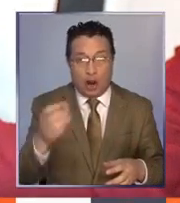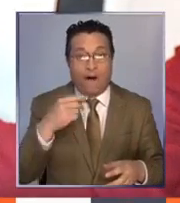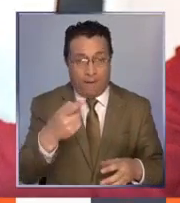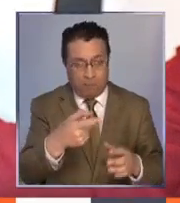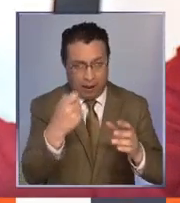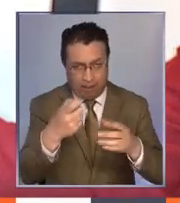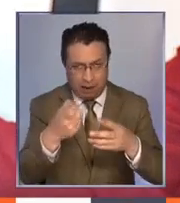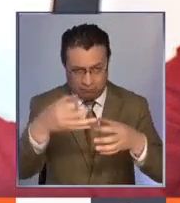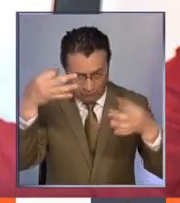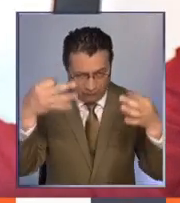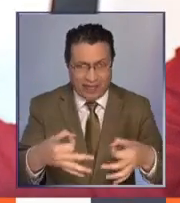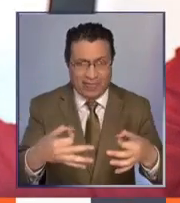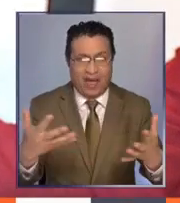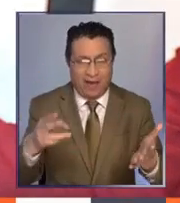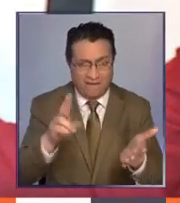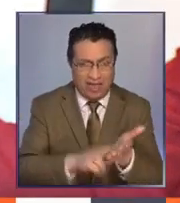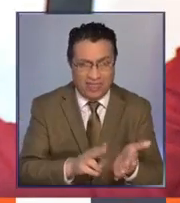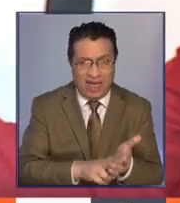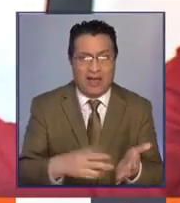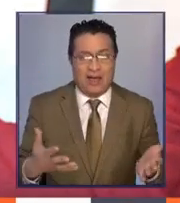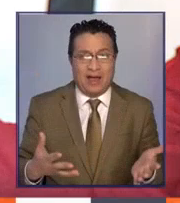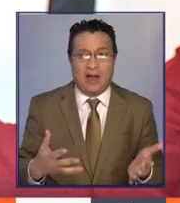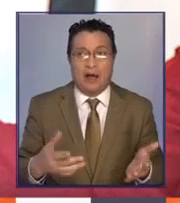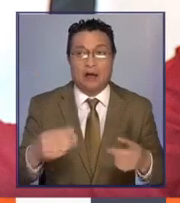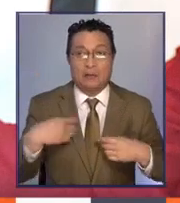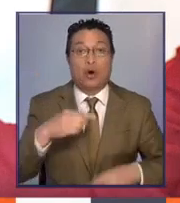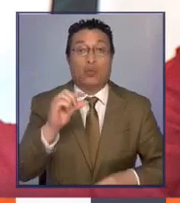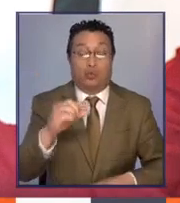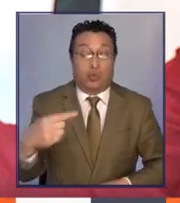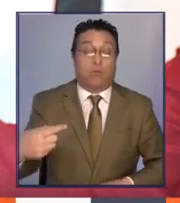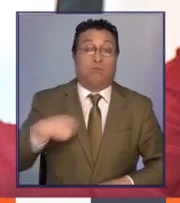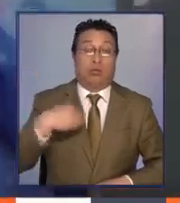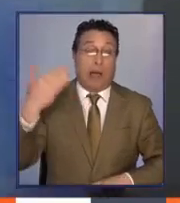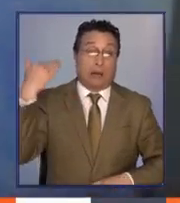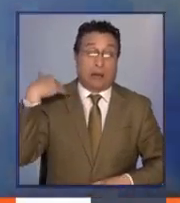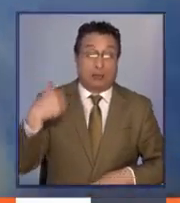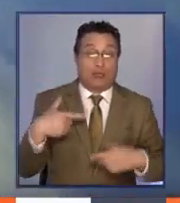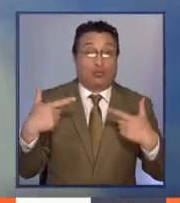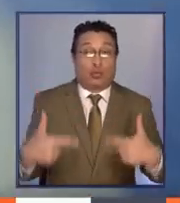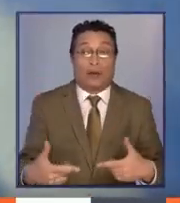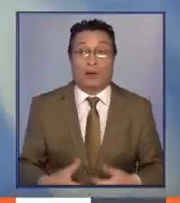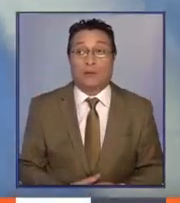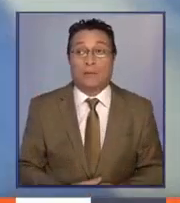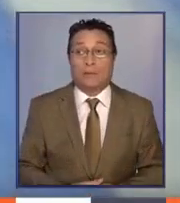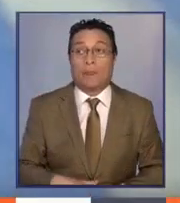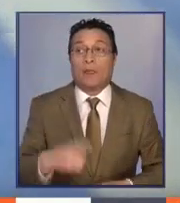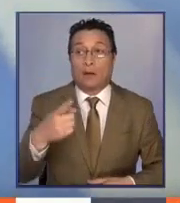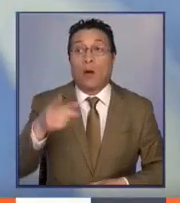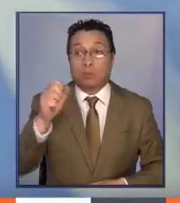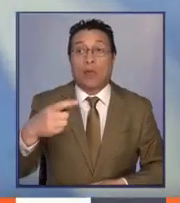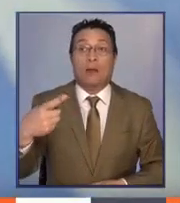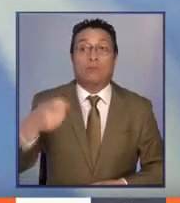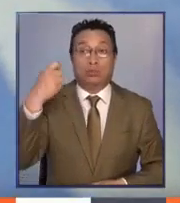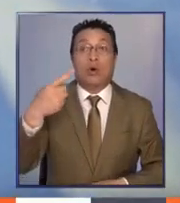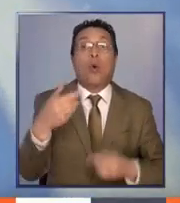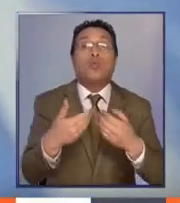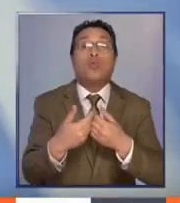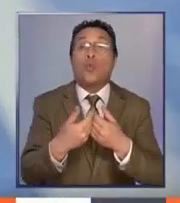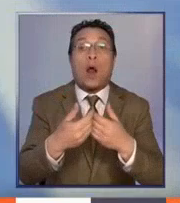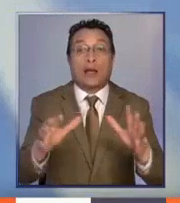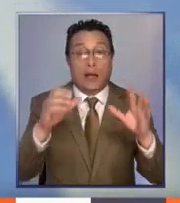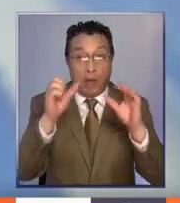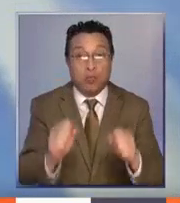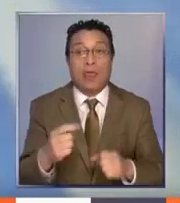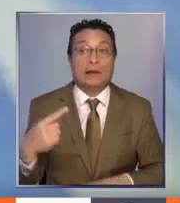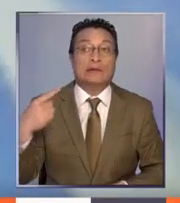son balas. Y por poco no me llegaba a mí por atrás. Y es que una bala loca pudo herir a cualquiera,